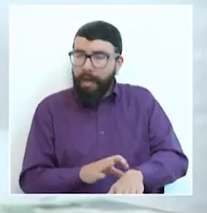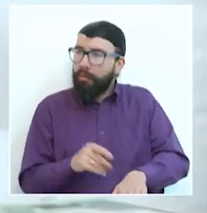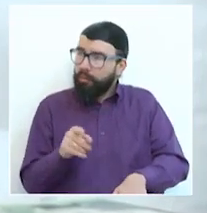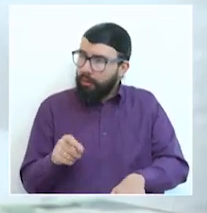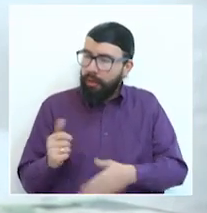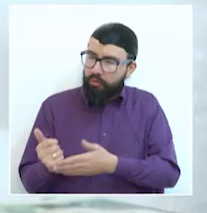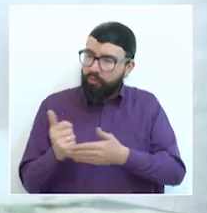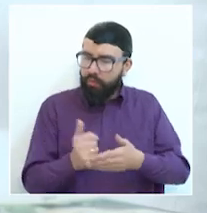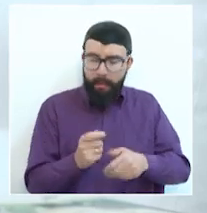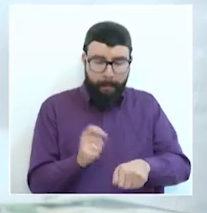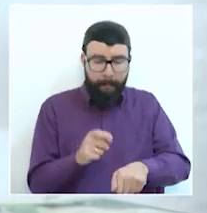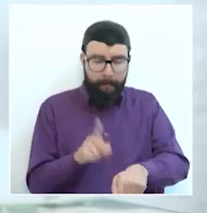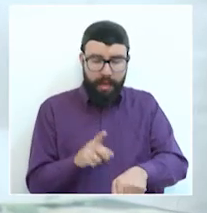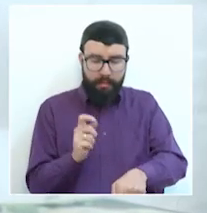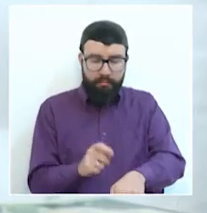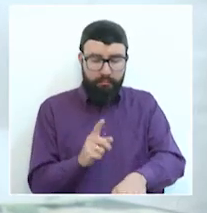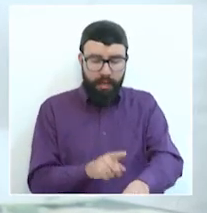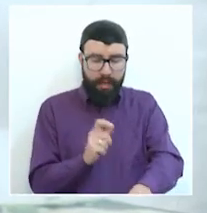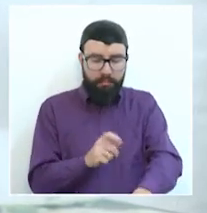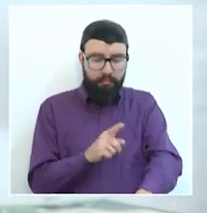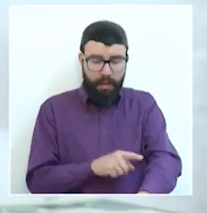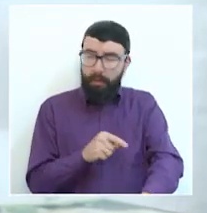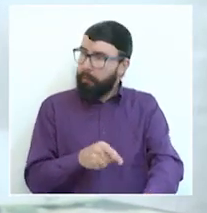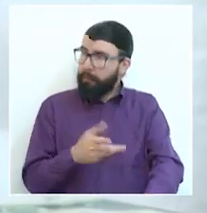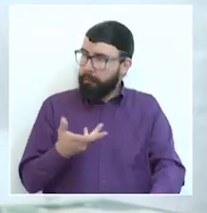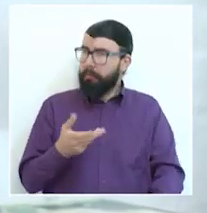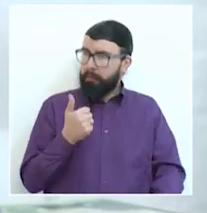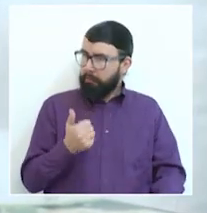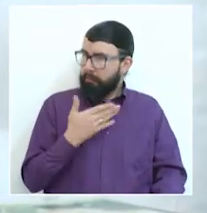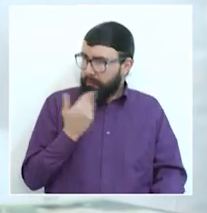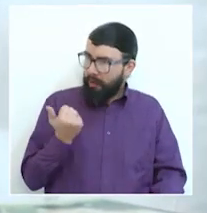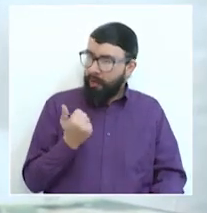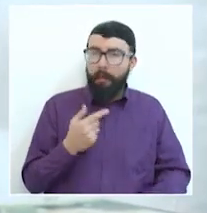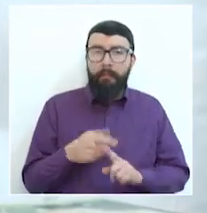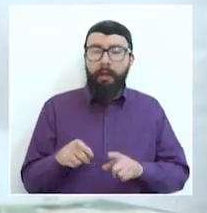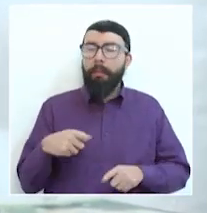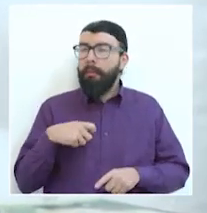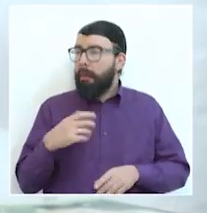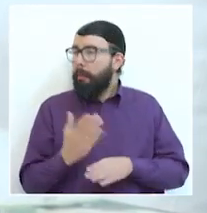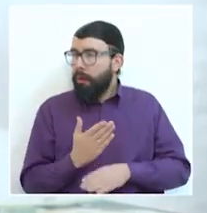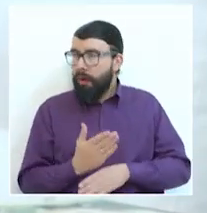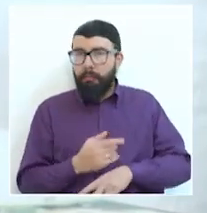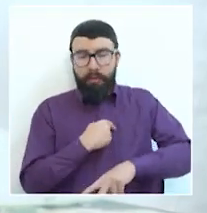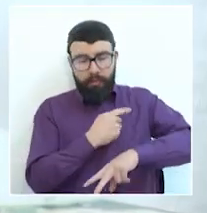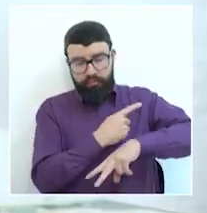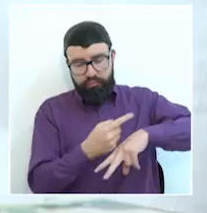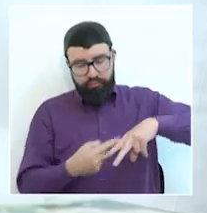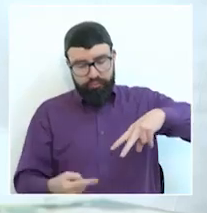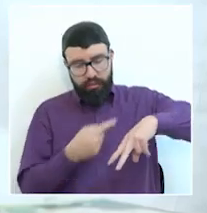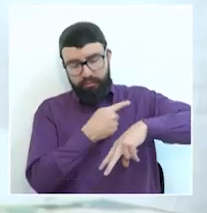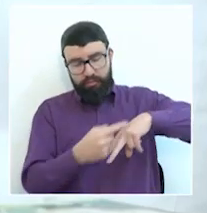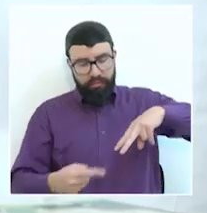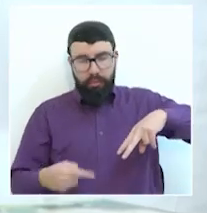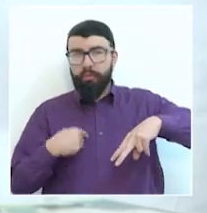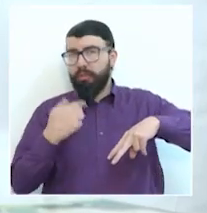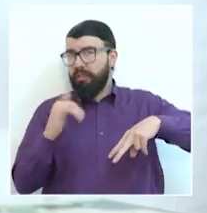acupuntura y aparentemente mejoró. Pero el problema de las venas, yo tuve 2 cirugías en ambas